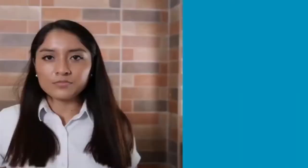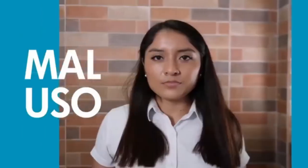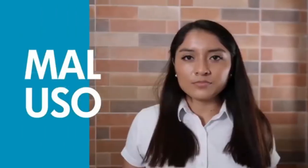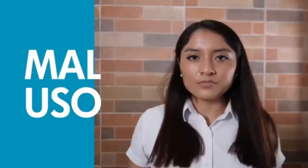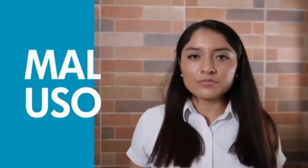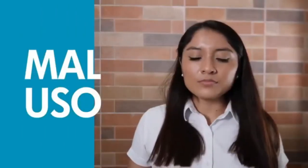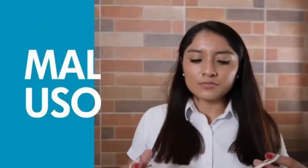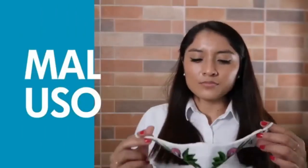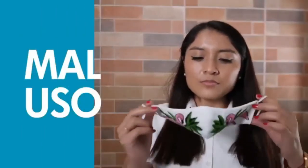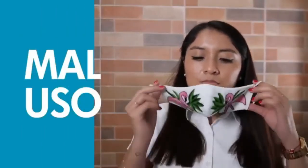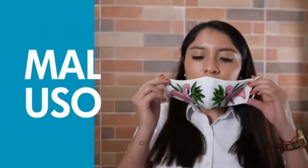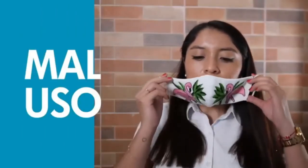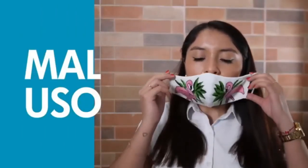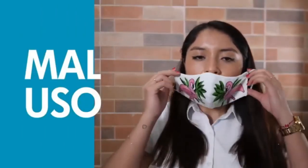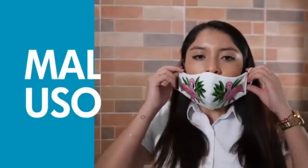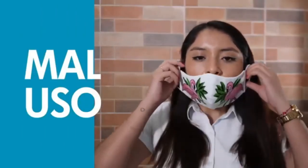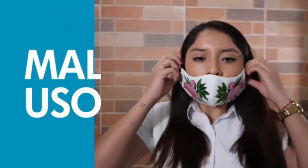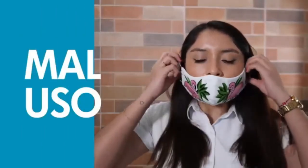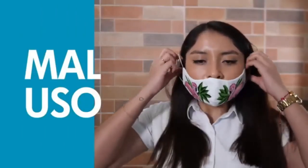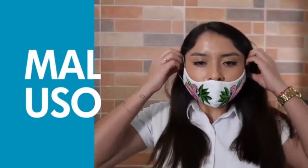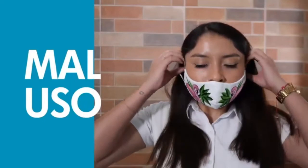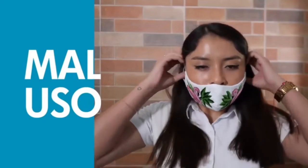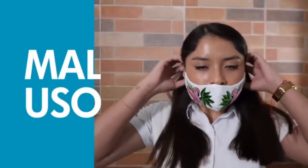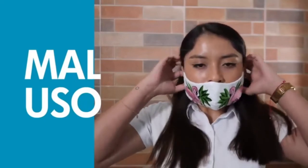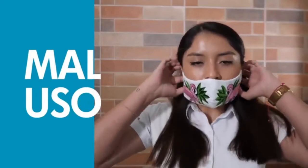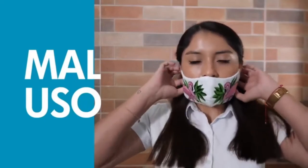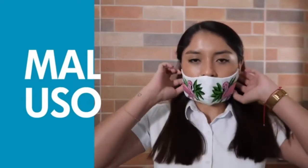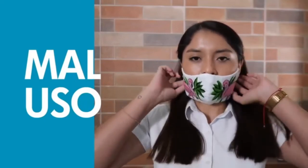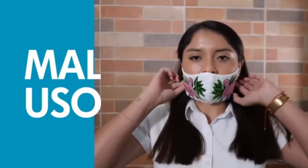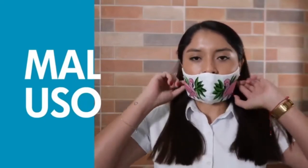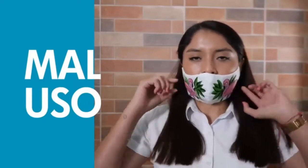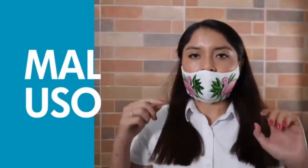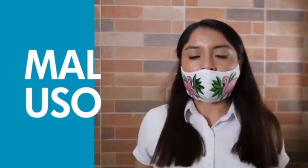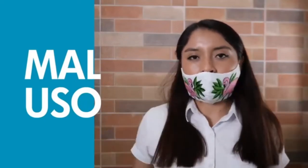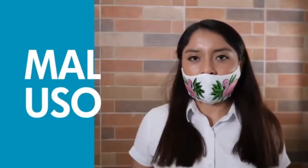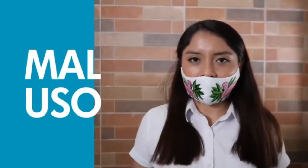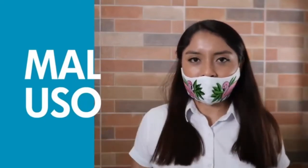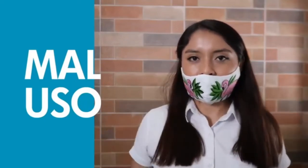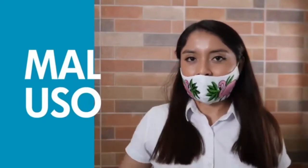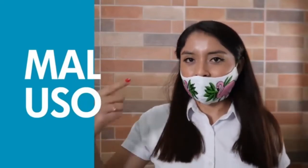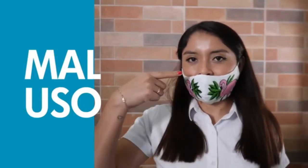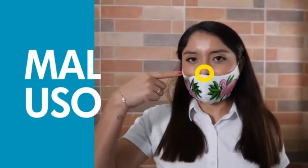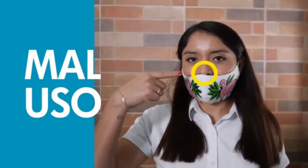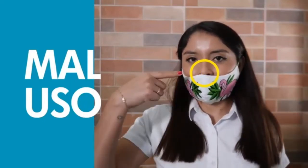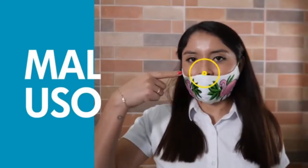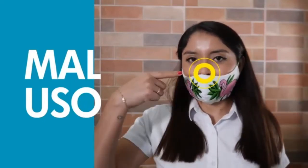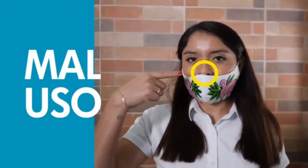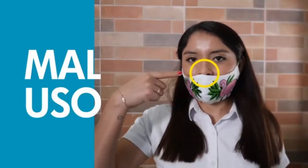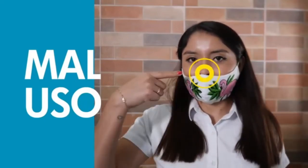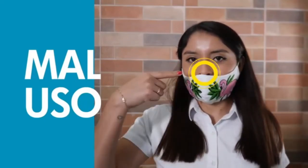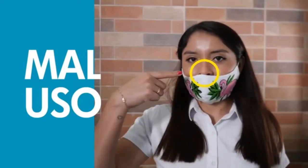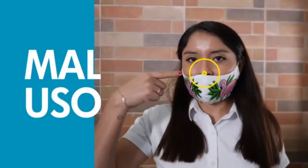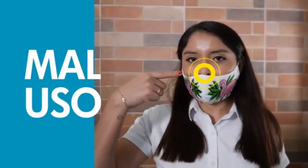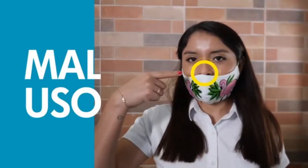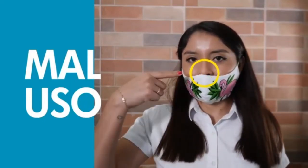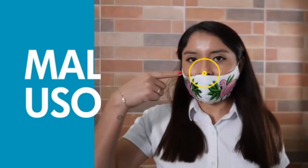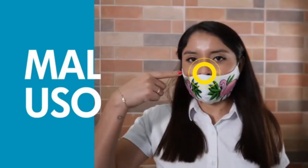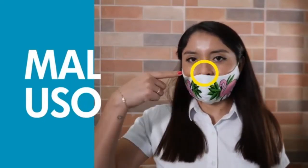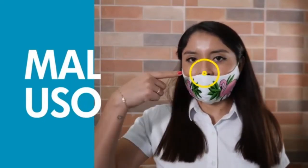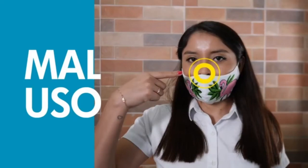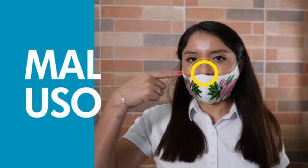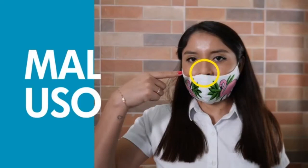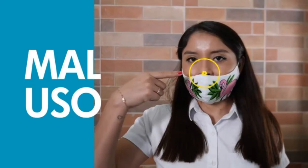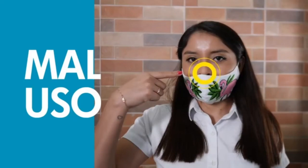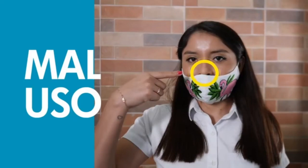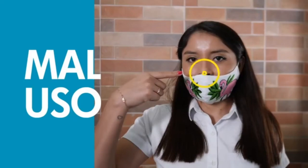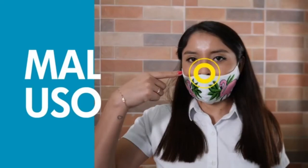Para que el cubrebocas sea efectivo como escudo, recuerda que hay que usarlo correctamente. Si solo cubres tu boca, van a entrar por tu nariz